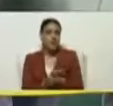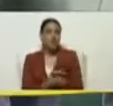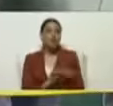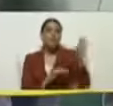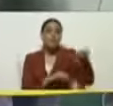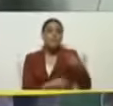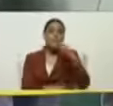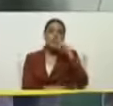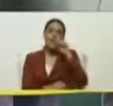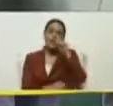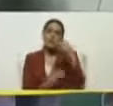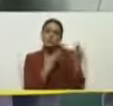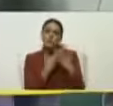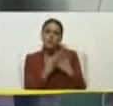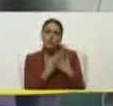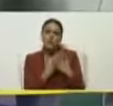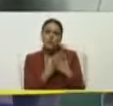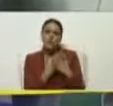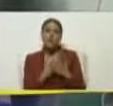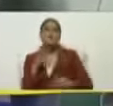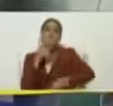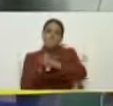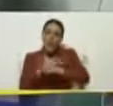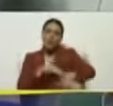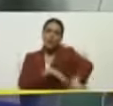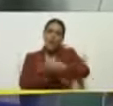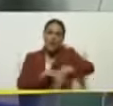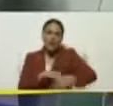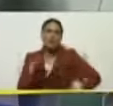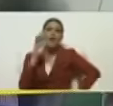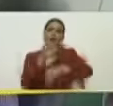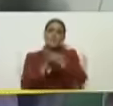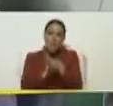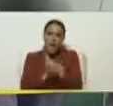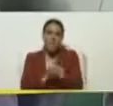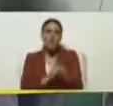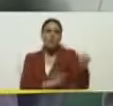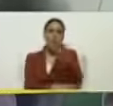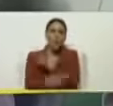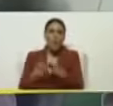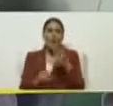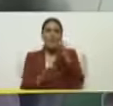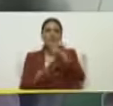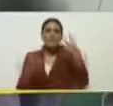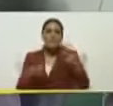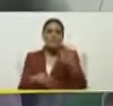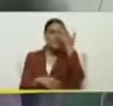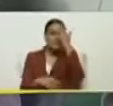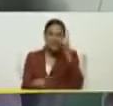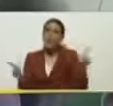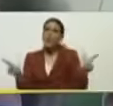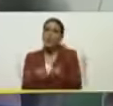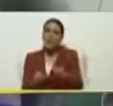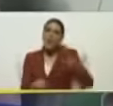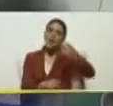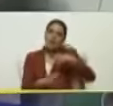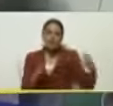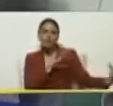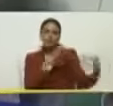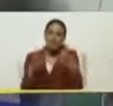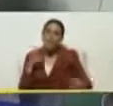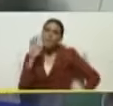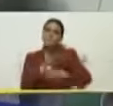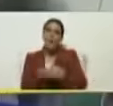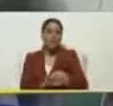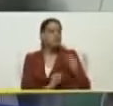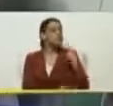Maduro, vámonos a las calles, vámonos a un nuevo 27 de febrero. Vámonos a un nuevo 4 de febrero. Y yo le